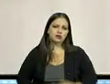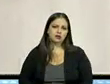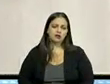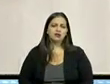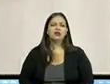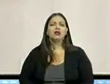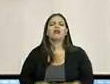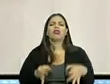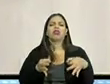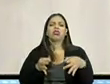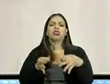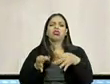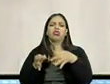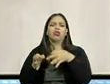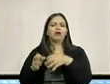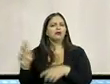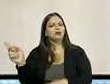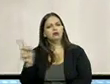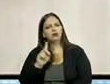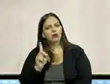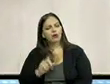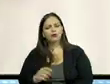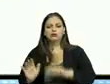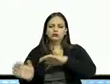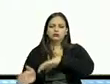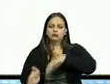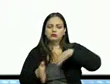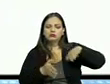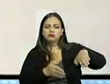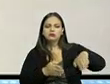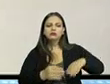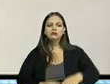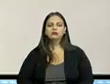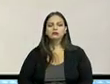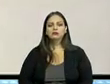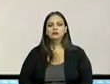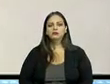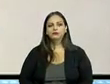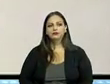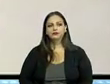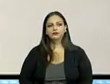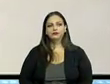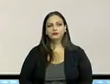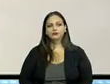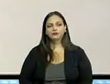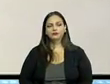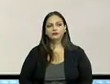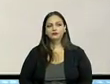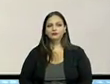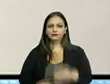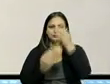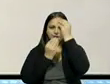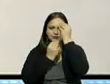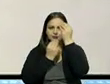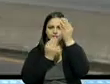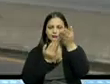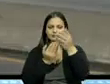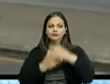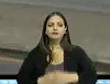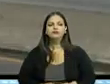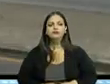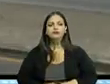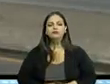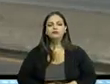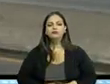ni aceptarlo bajo ningún punto de vista. Vamos con otra información, José Luis. Claro que sí, vamos a cambiar de tema para contarles que moradores de un sector de